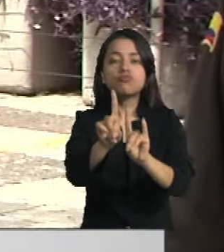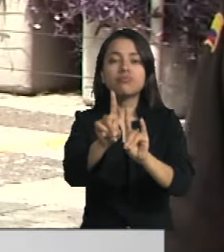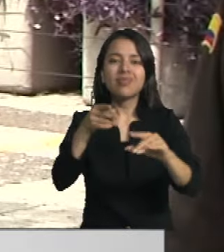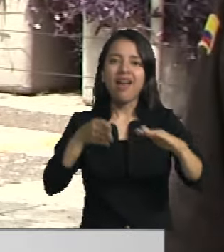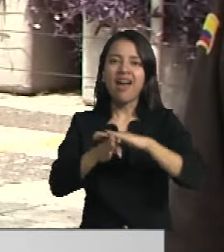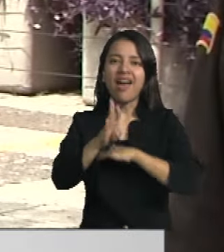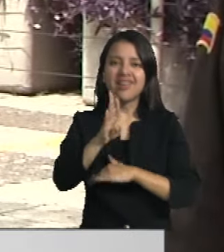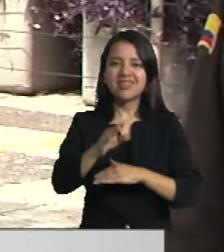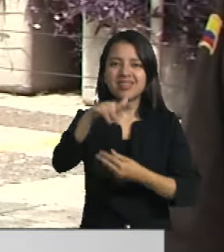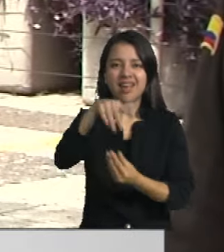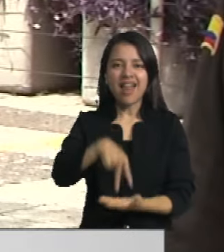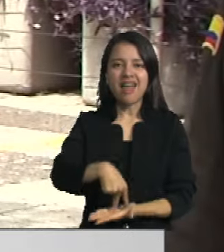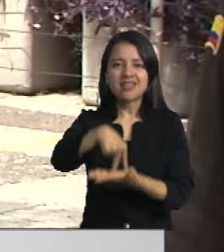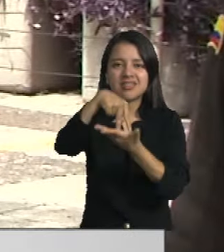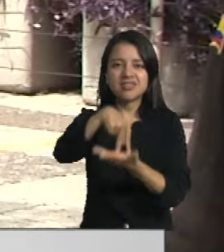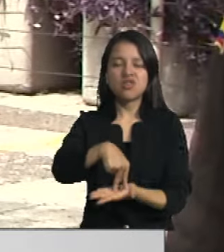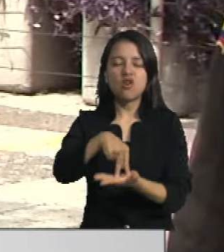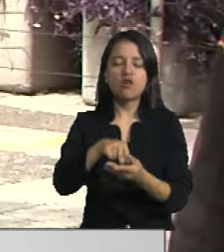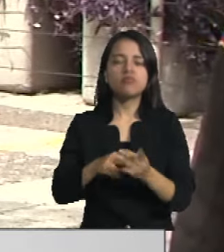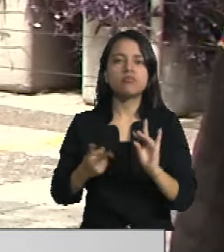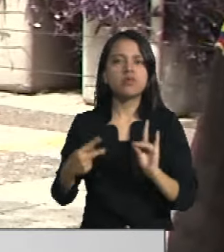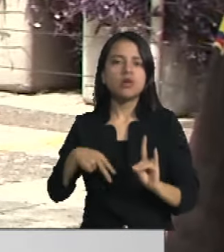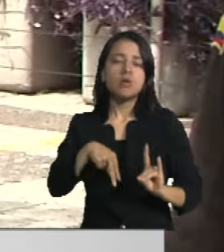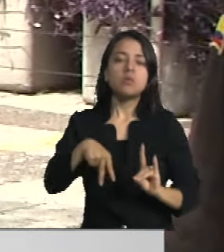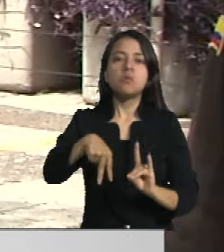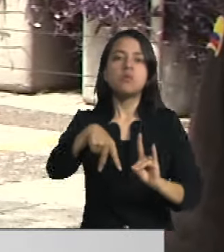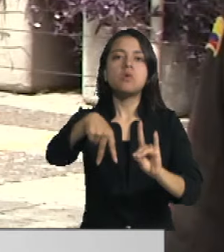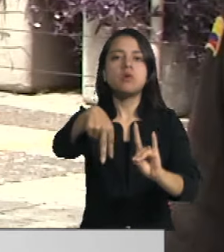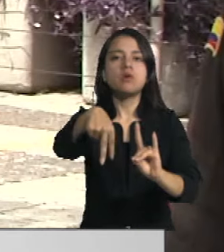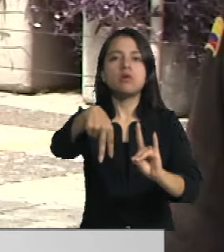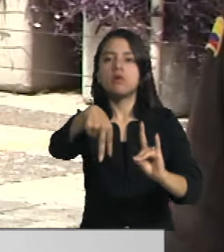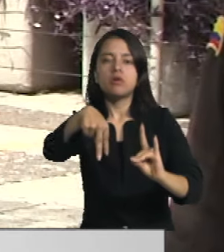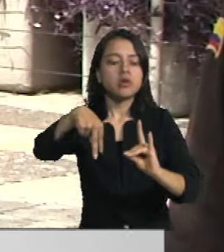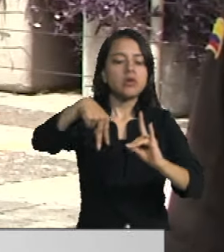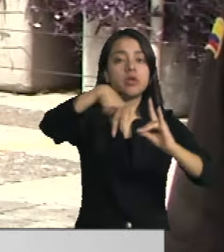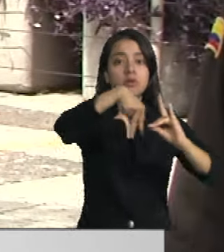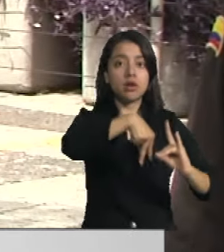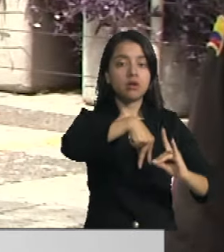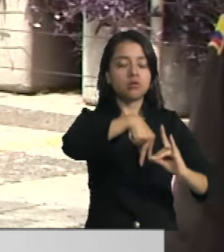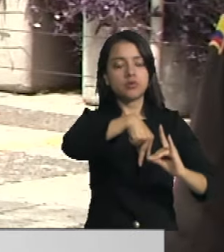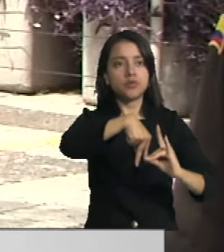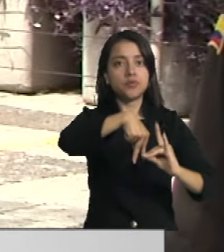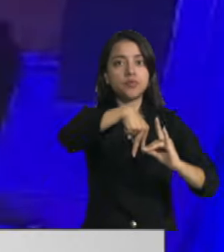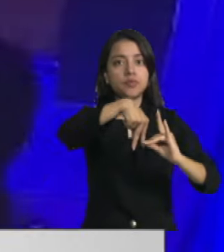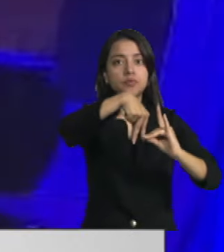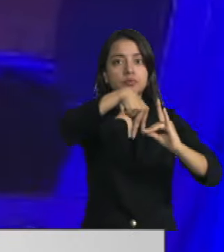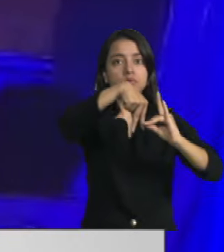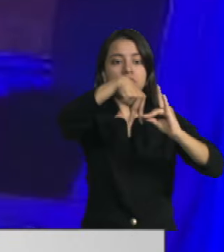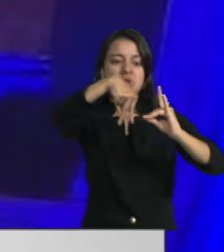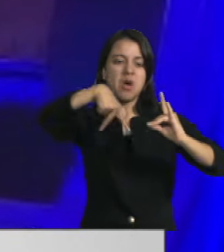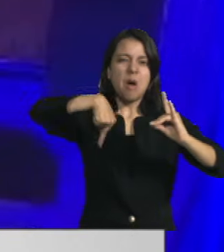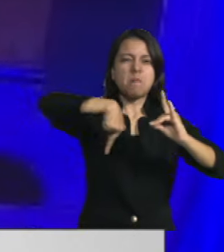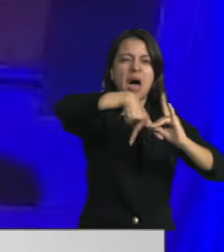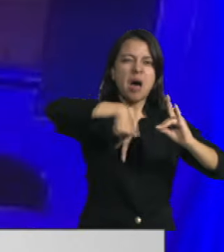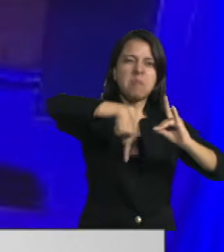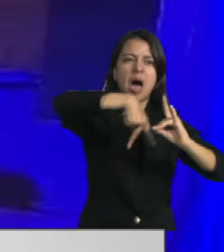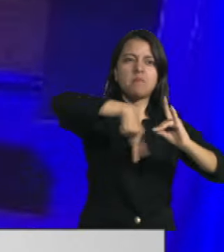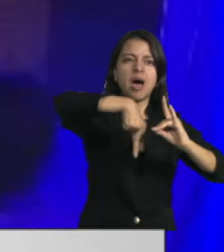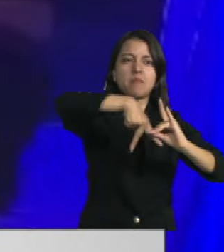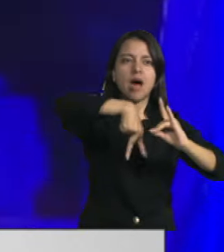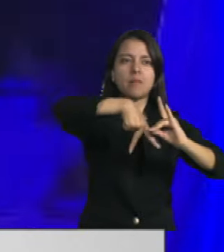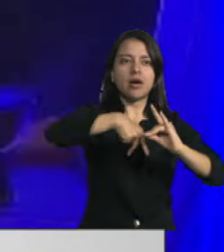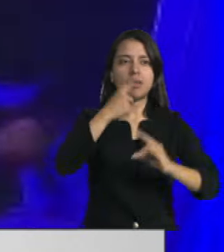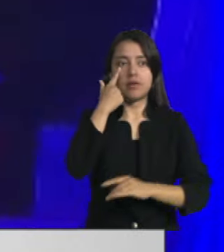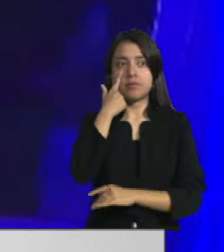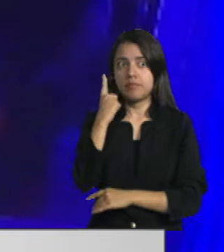de este municipio, ubicado en el sur del Valle de Aburrá, acaba de entregar detalles de la sanción. En una unidad residencial